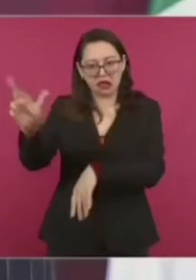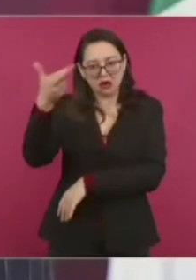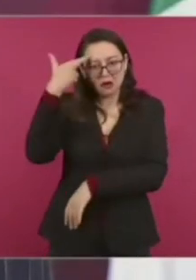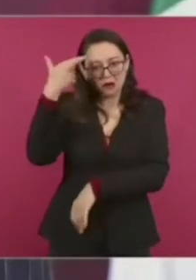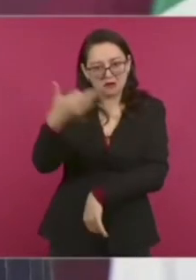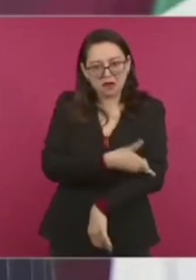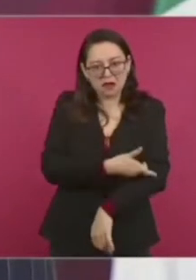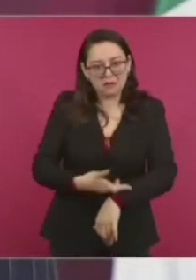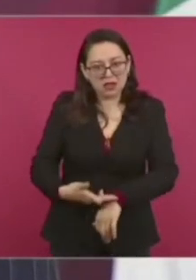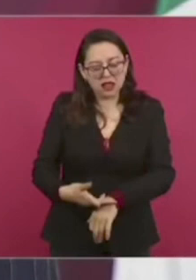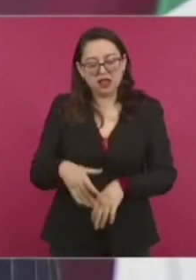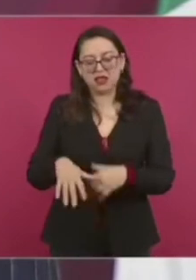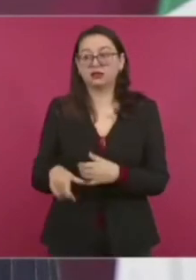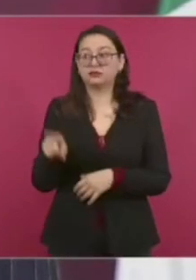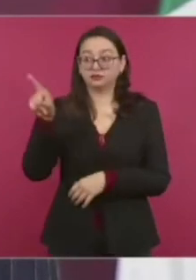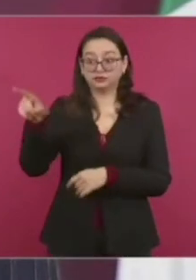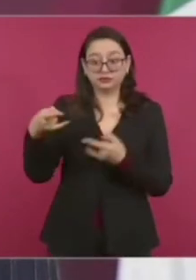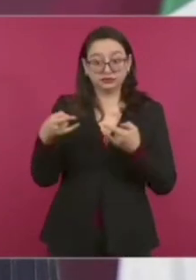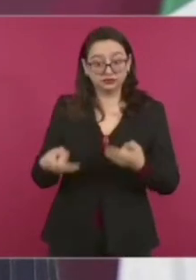También la exposición,